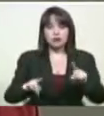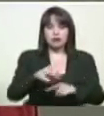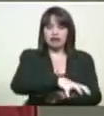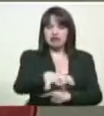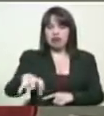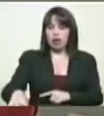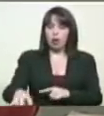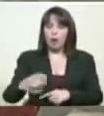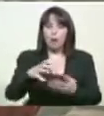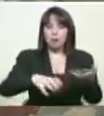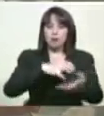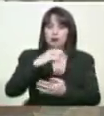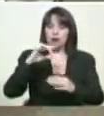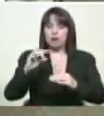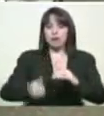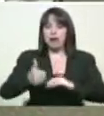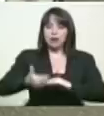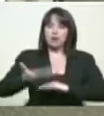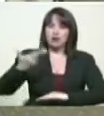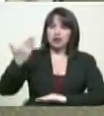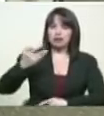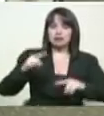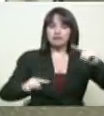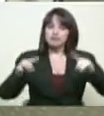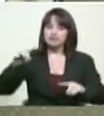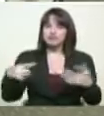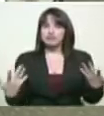más otros menos correctos